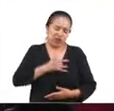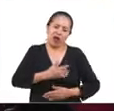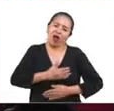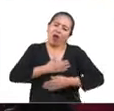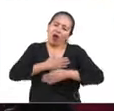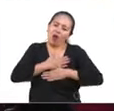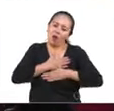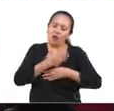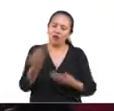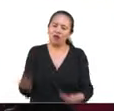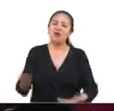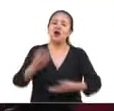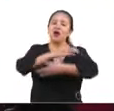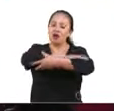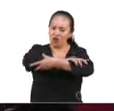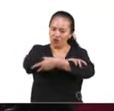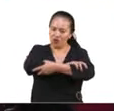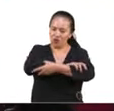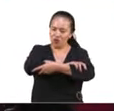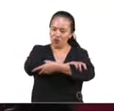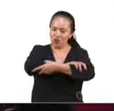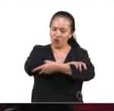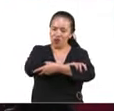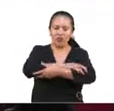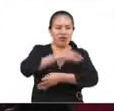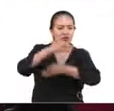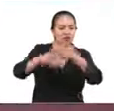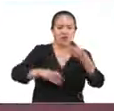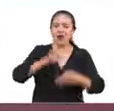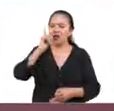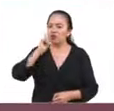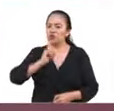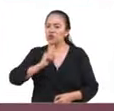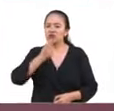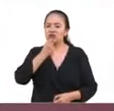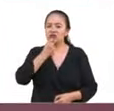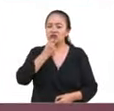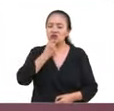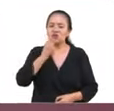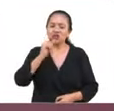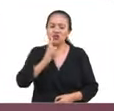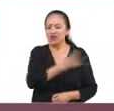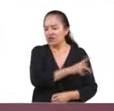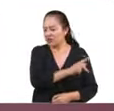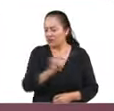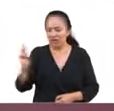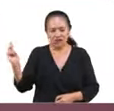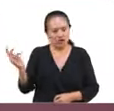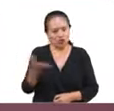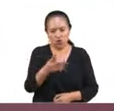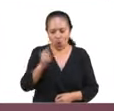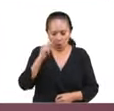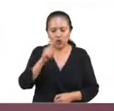solidaridad que guían el desarrollo de las niñas y niños, futuro de este país.